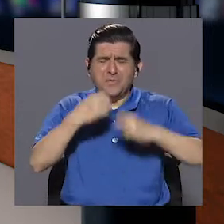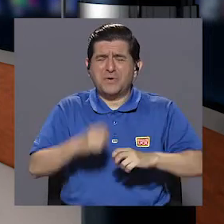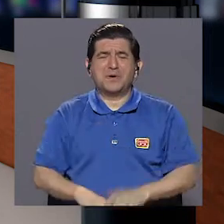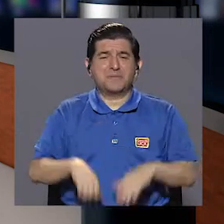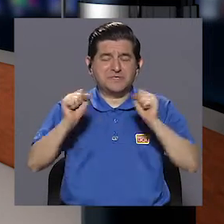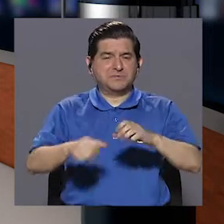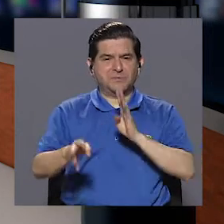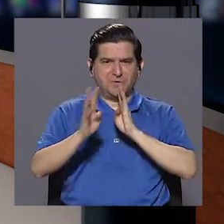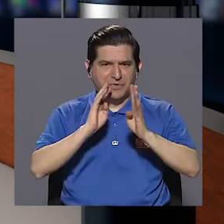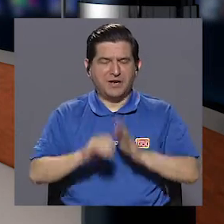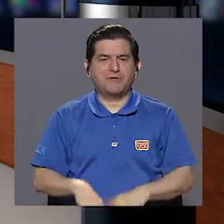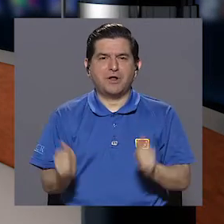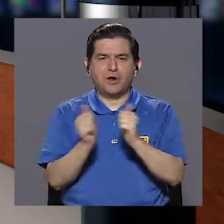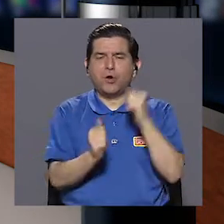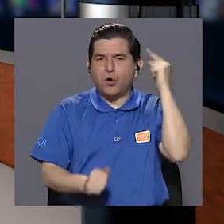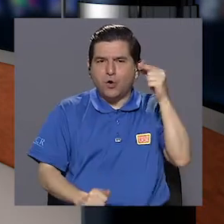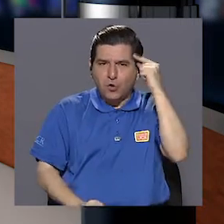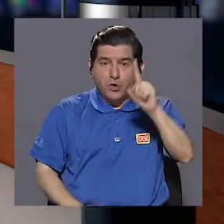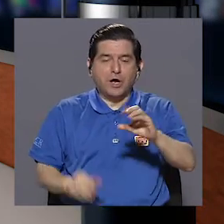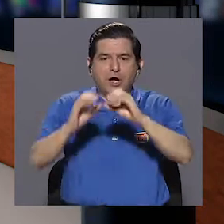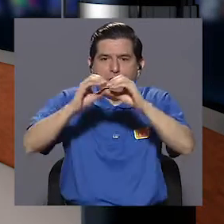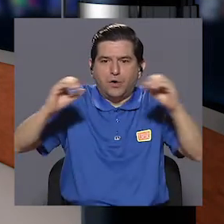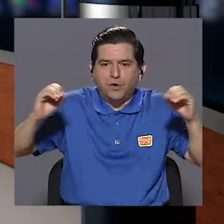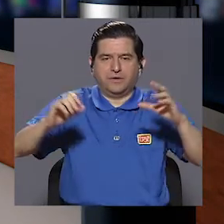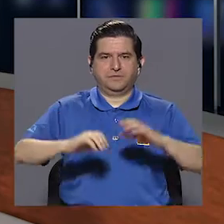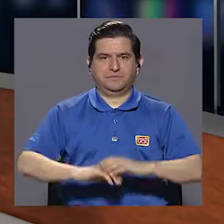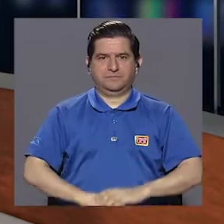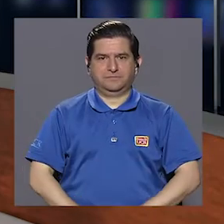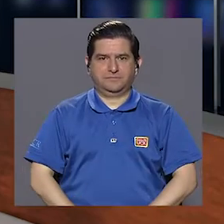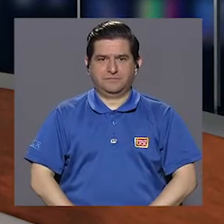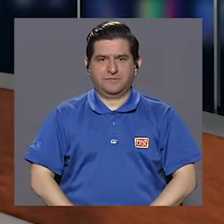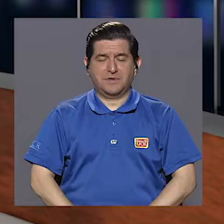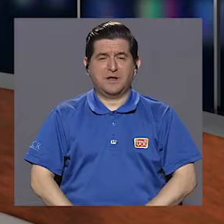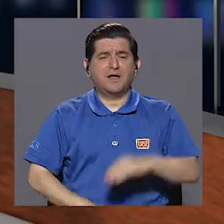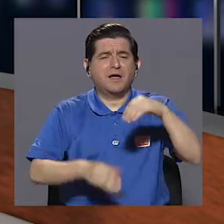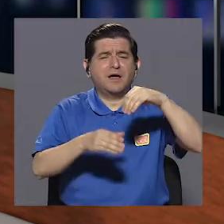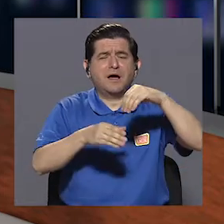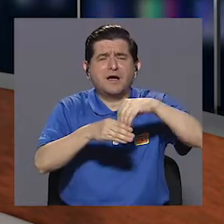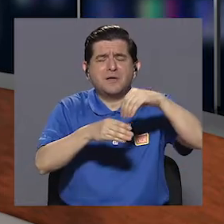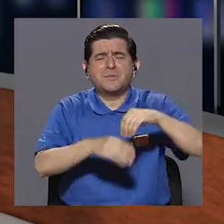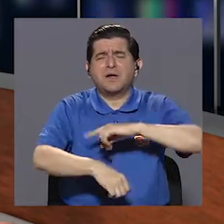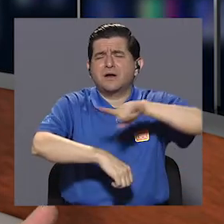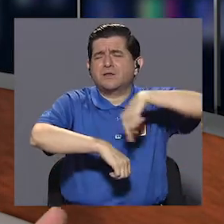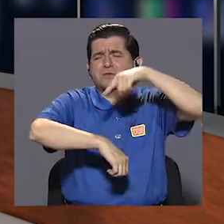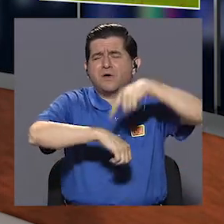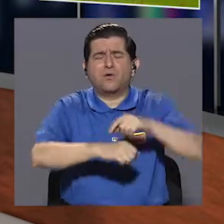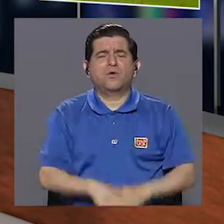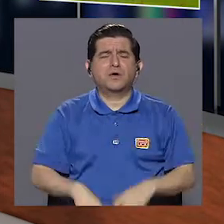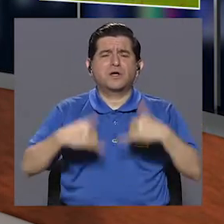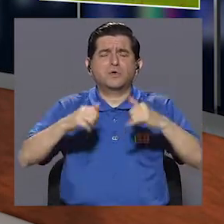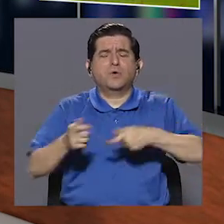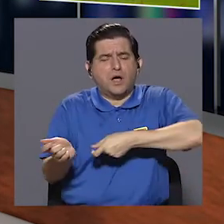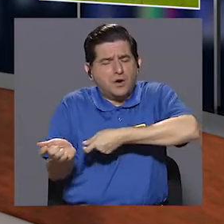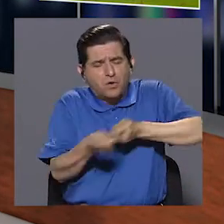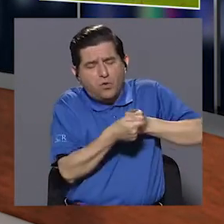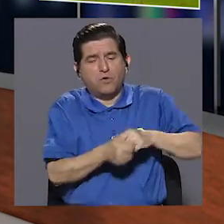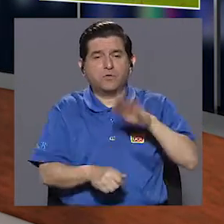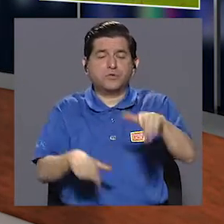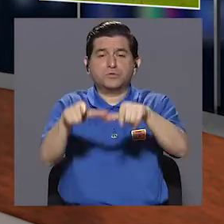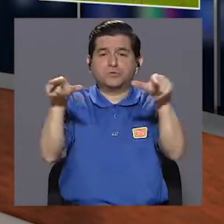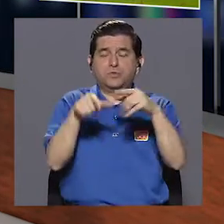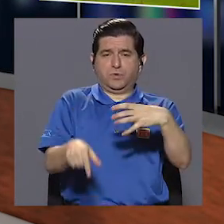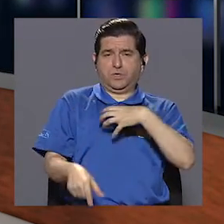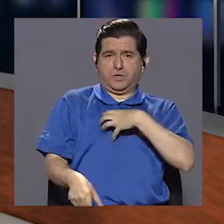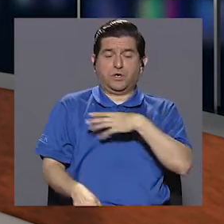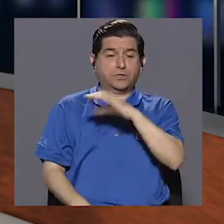para articular con sentido una sola oración, que invierte horas de su valioso tiempo en los campos de golf de alguno de sus